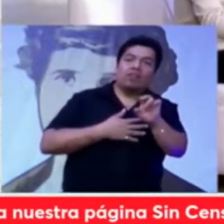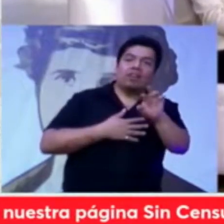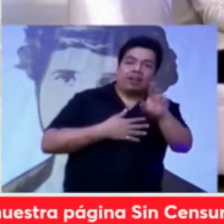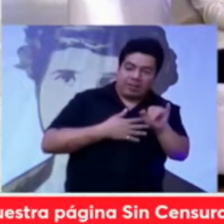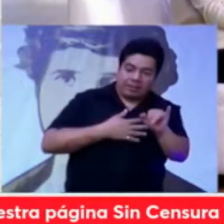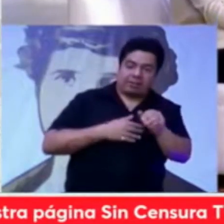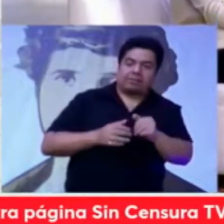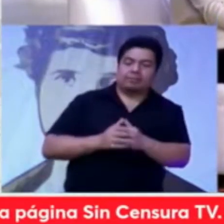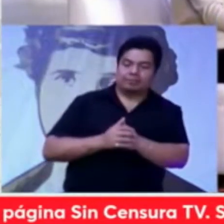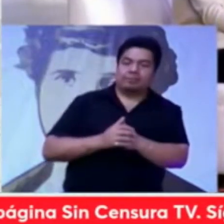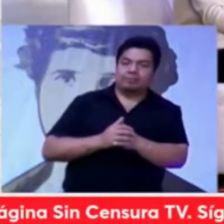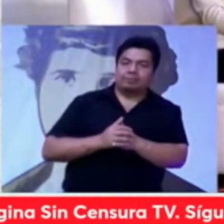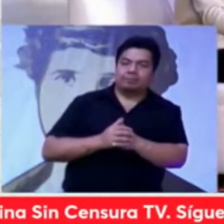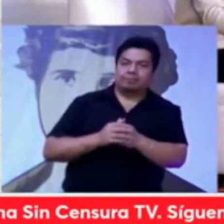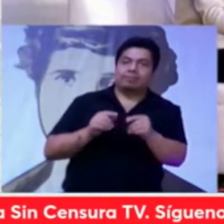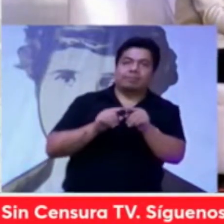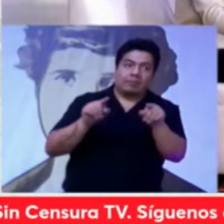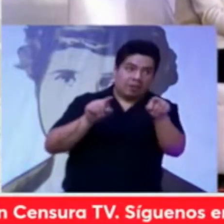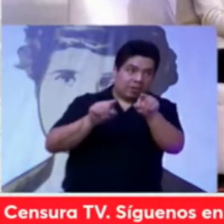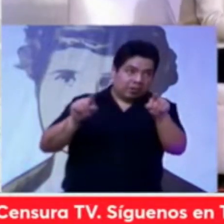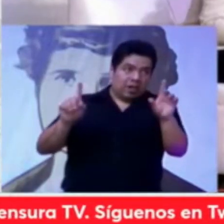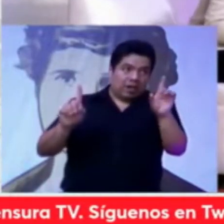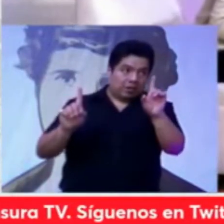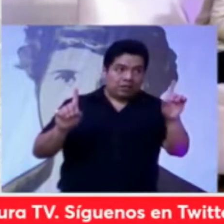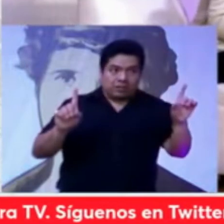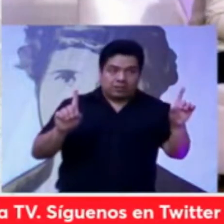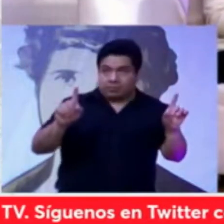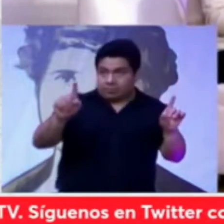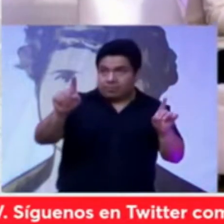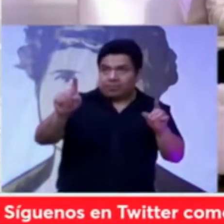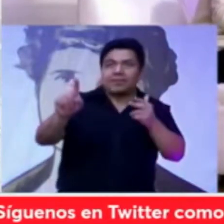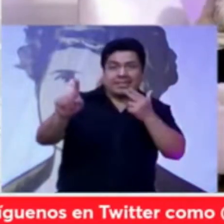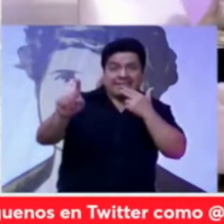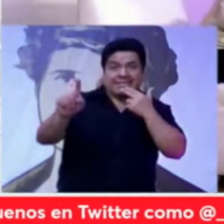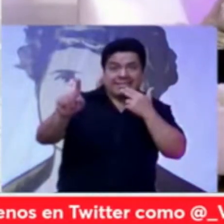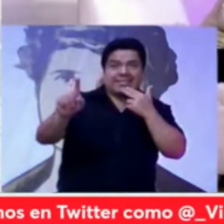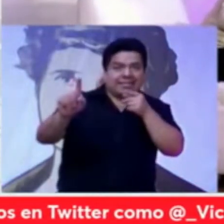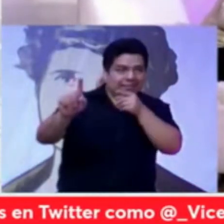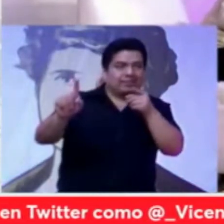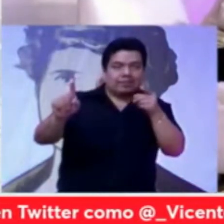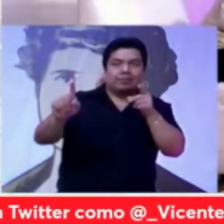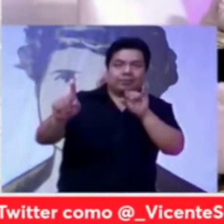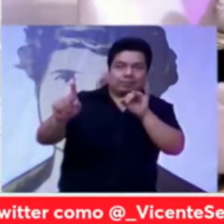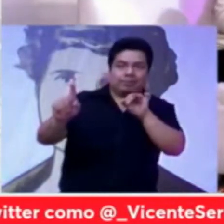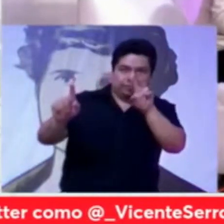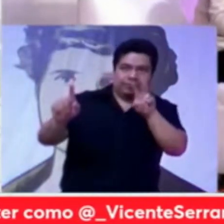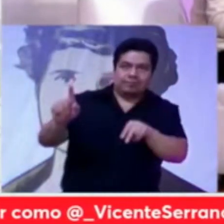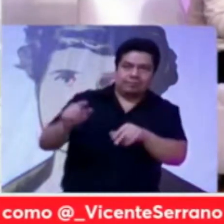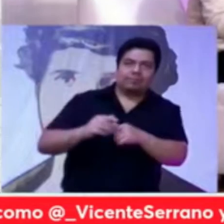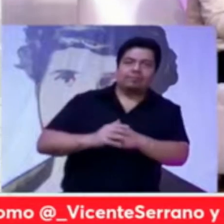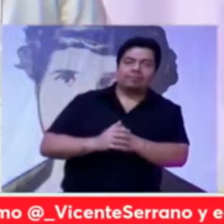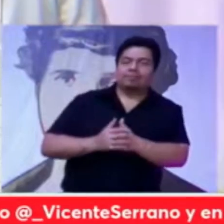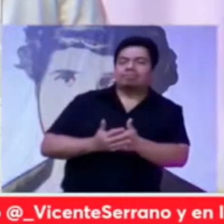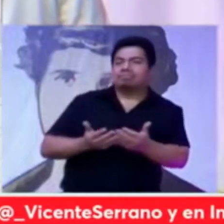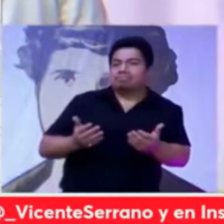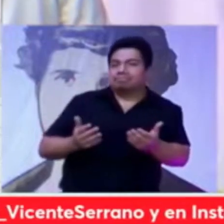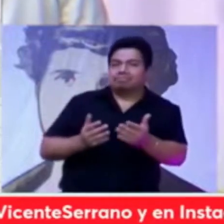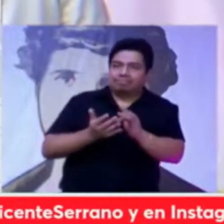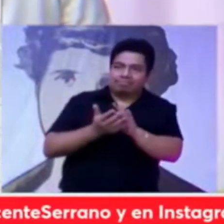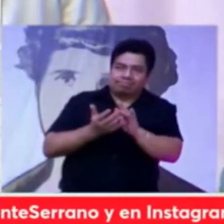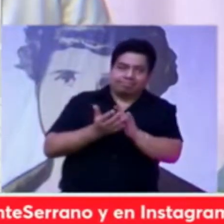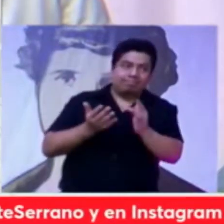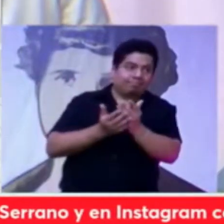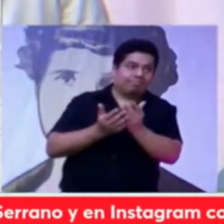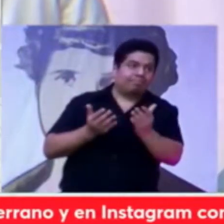Ferrari si hay un derechairo por acá le va a servir le va a ser de utilidad y este agradezco